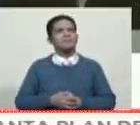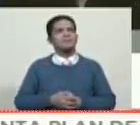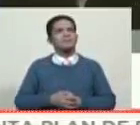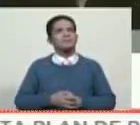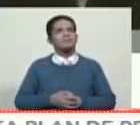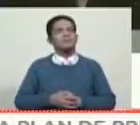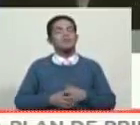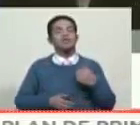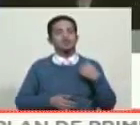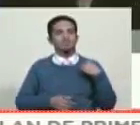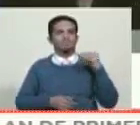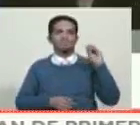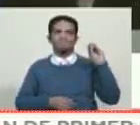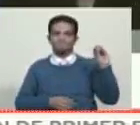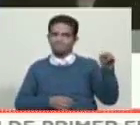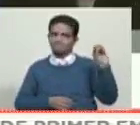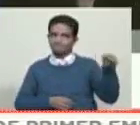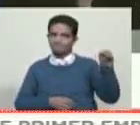Yo se lo dije,